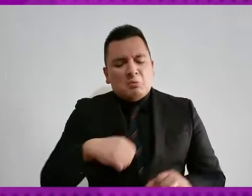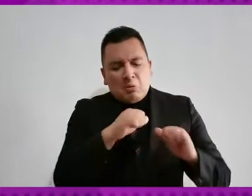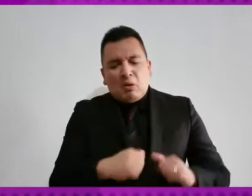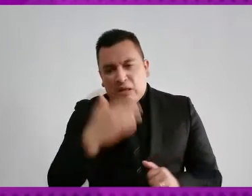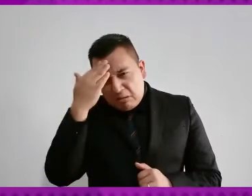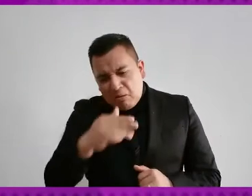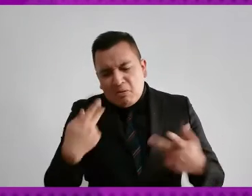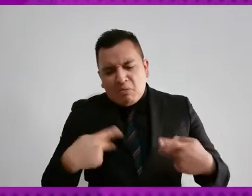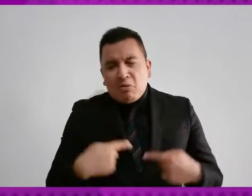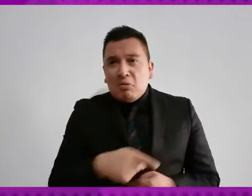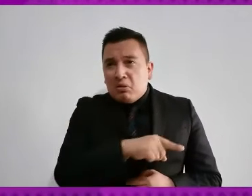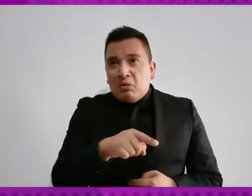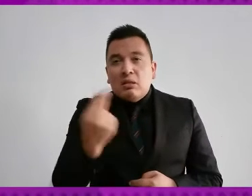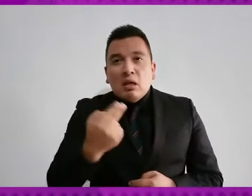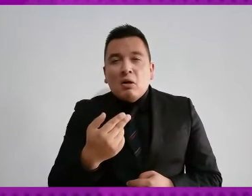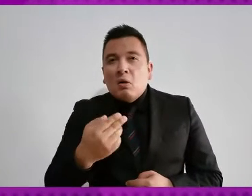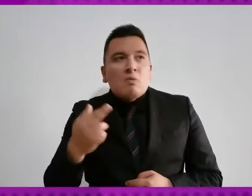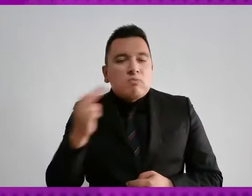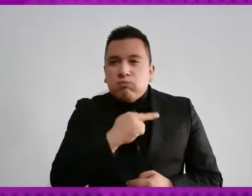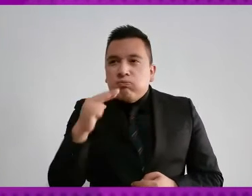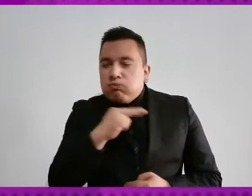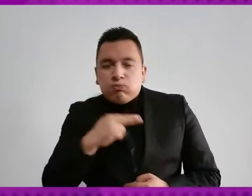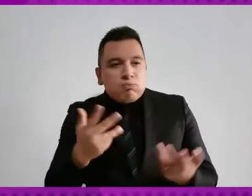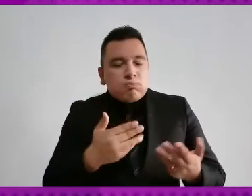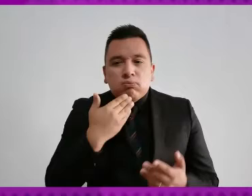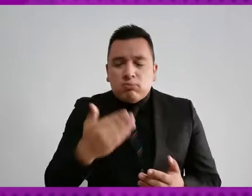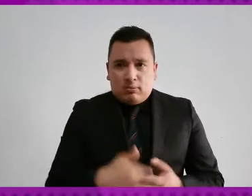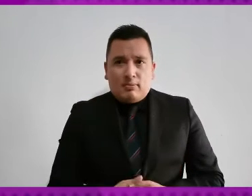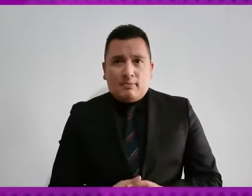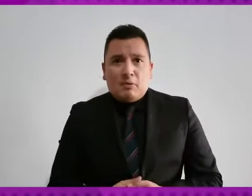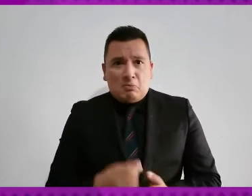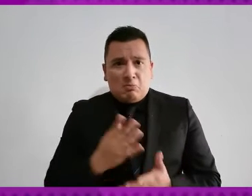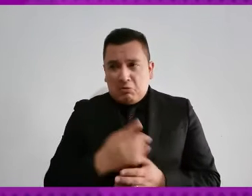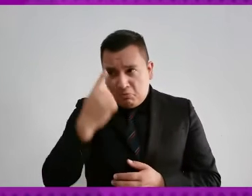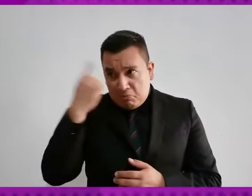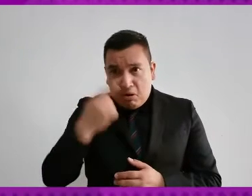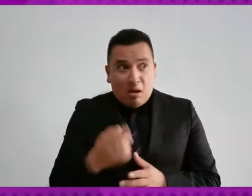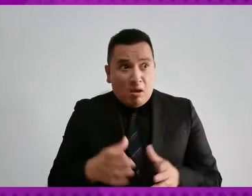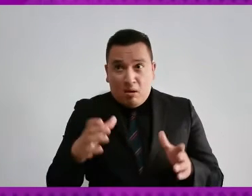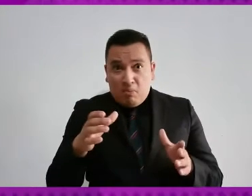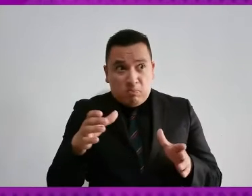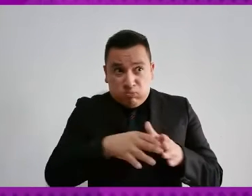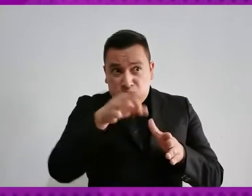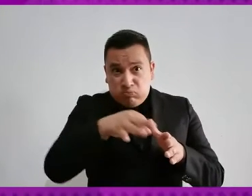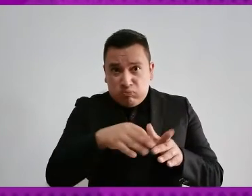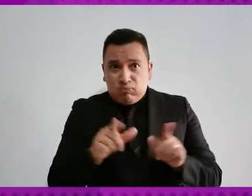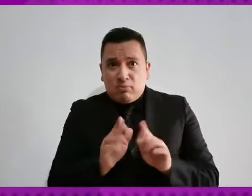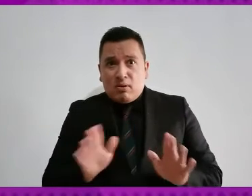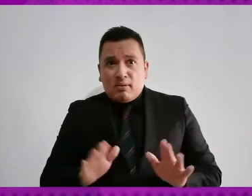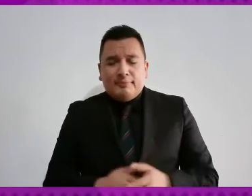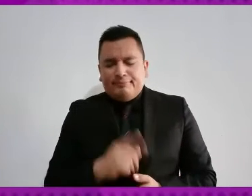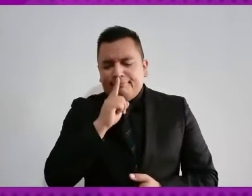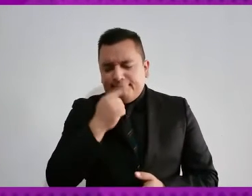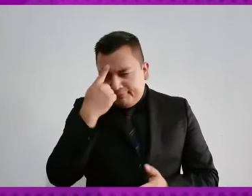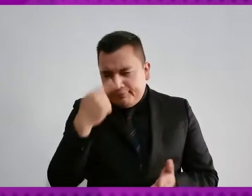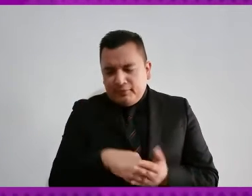la participación ciudadana tiene que ser más ágil. Y no solamente, insisto, en una elección, sino una participación ciudadana